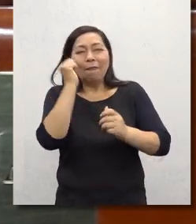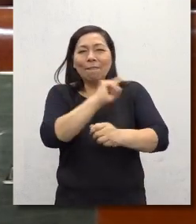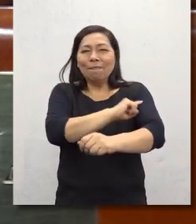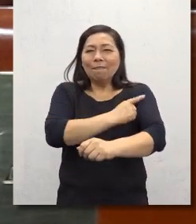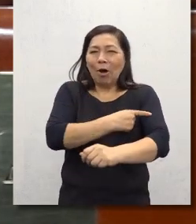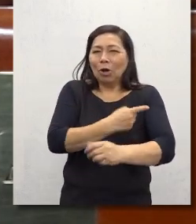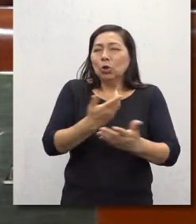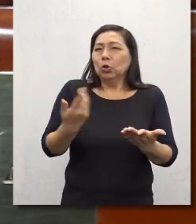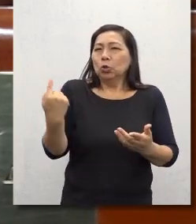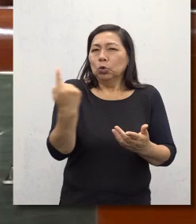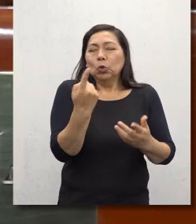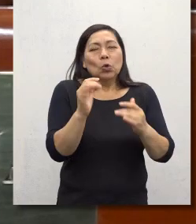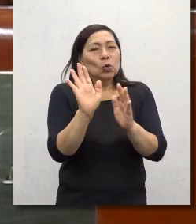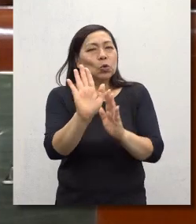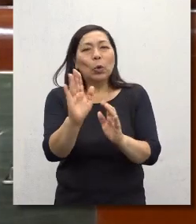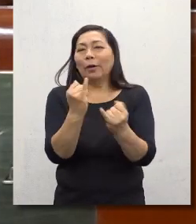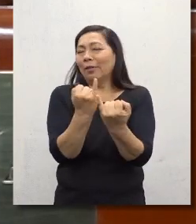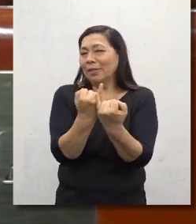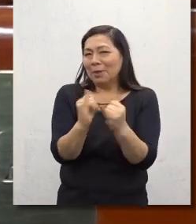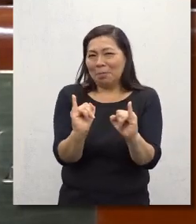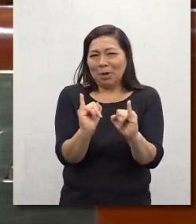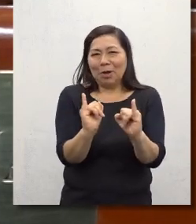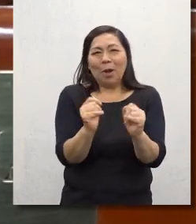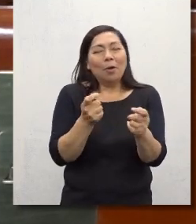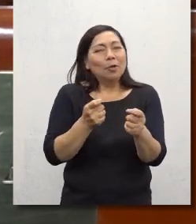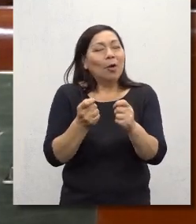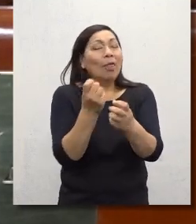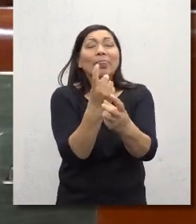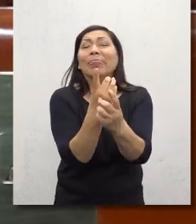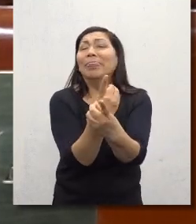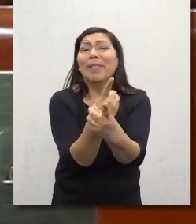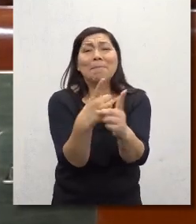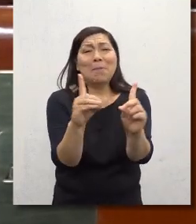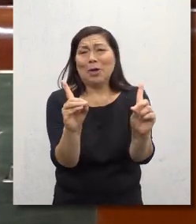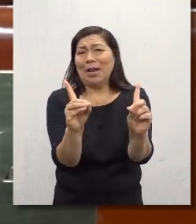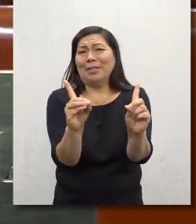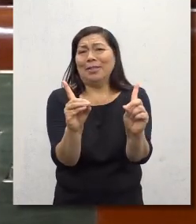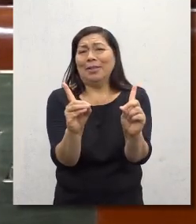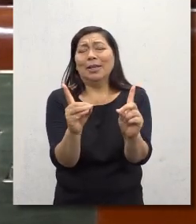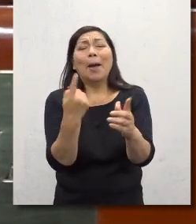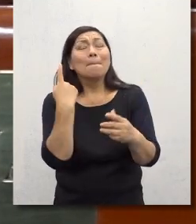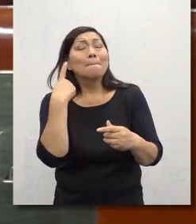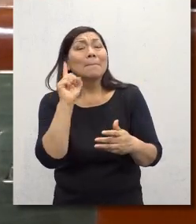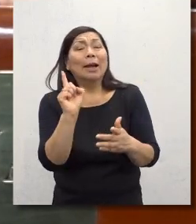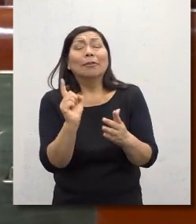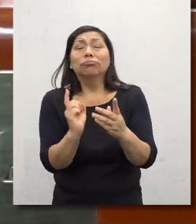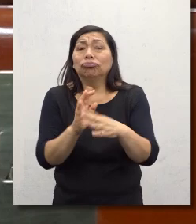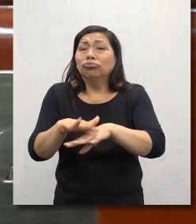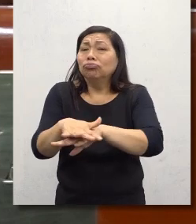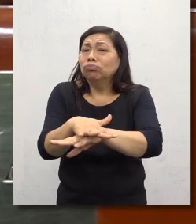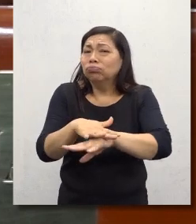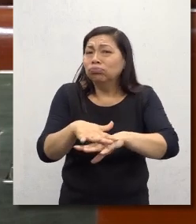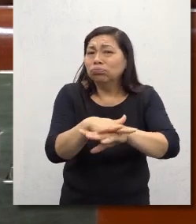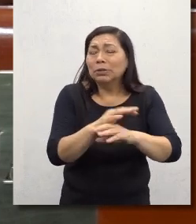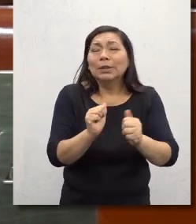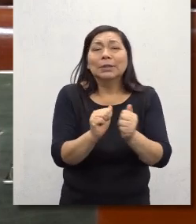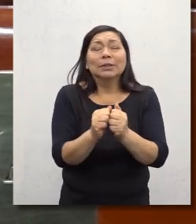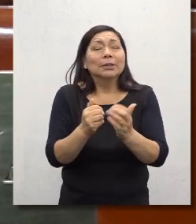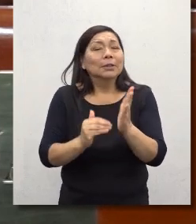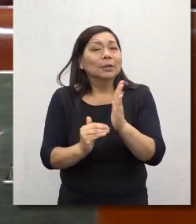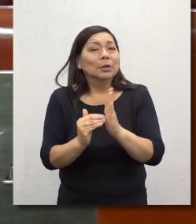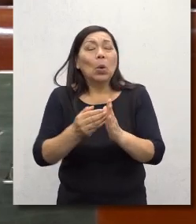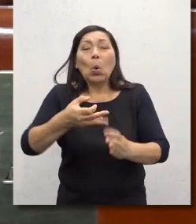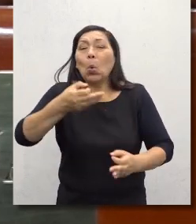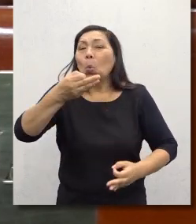fortalecer su autonomía, su independencia, su manejo democrático, en descargar y en tratar de efectivizar